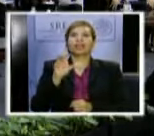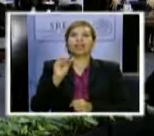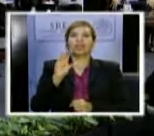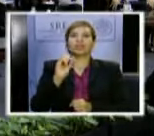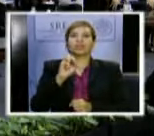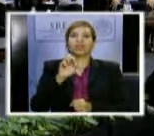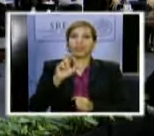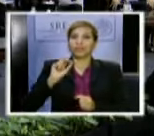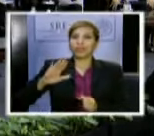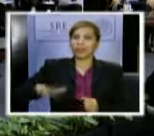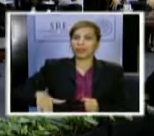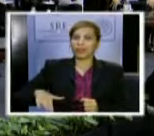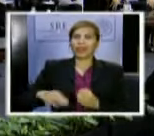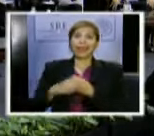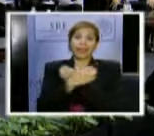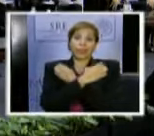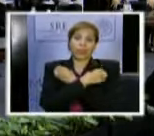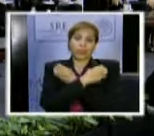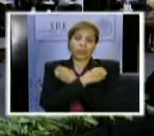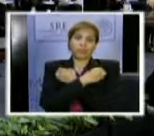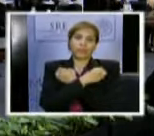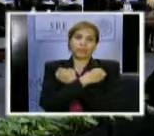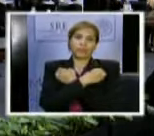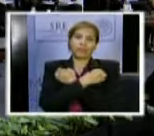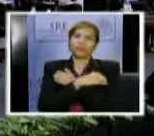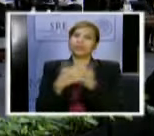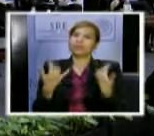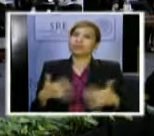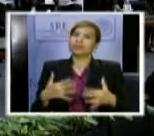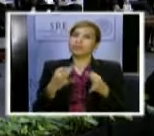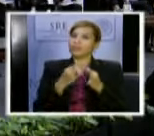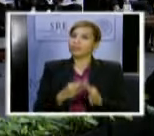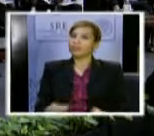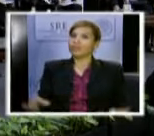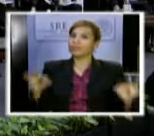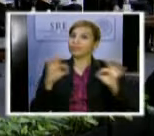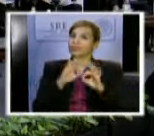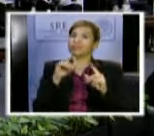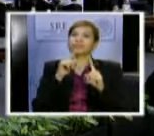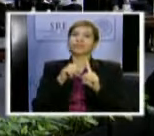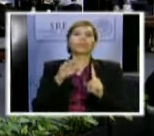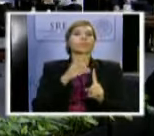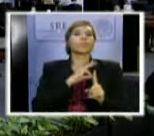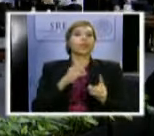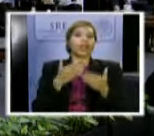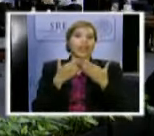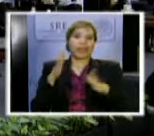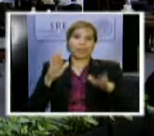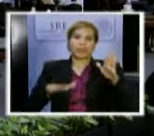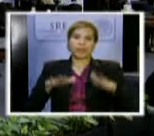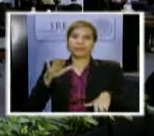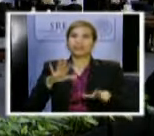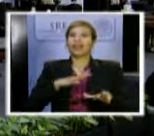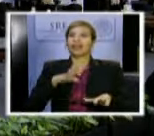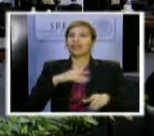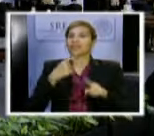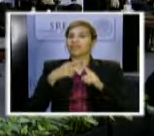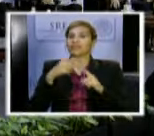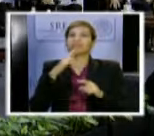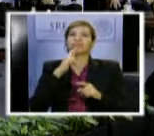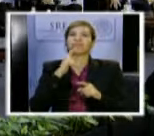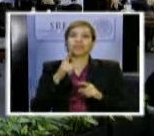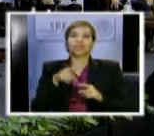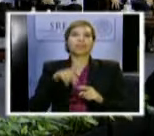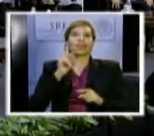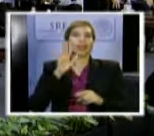un momento, la educación es muy importante, podrá y es a veces, muchas veces entretenida,